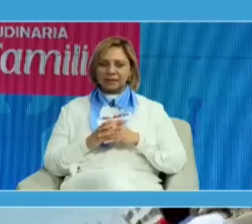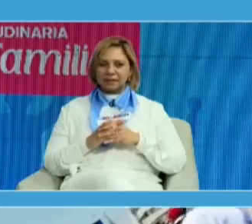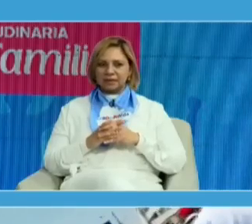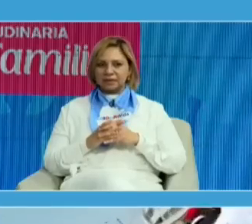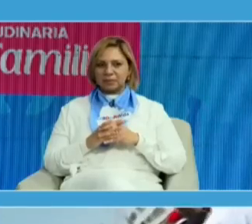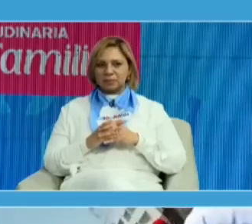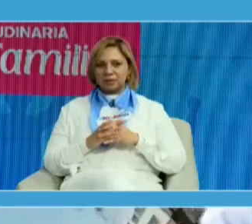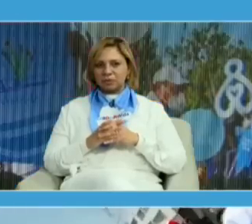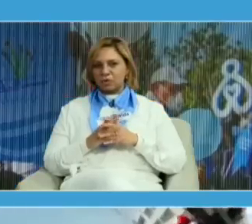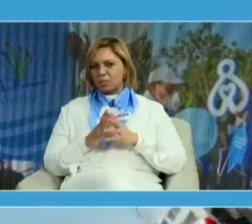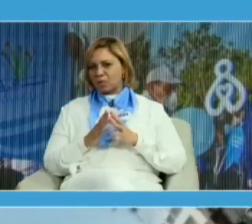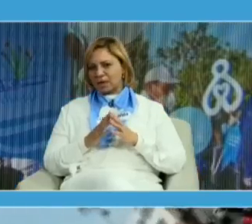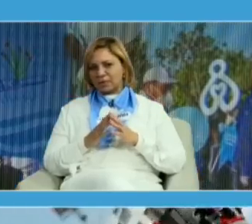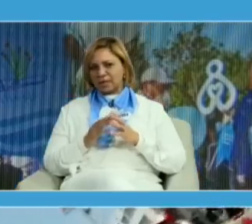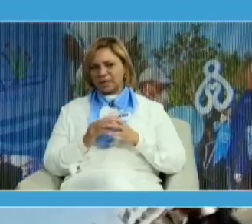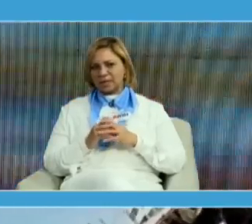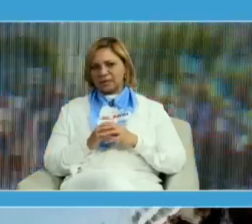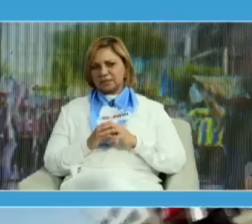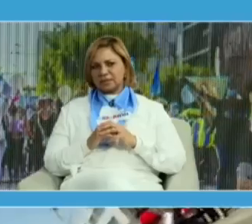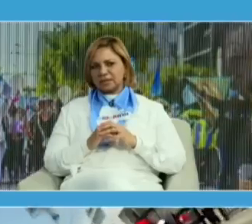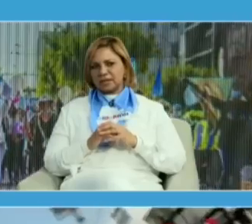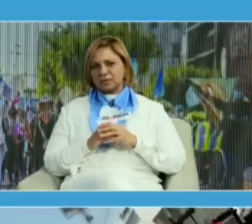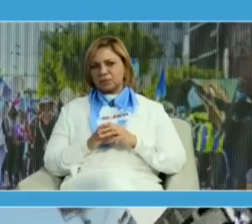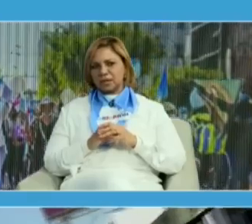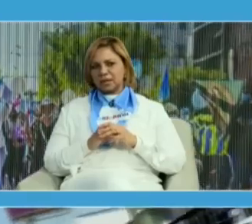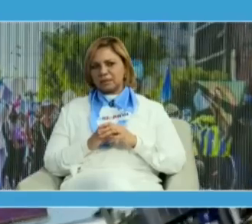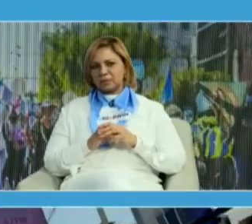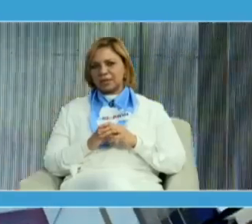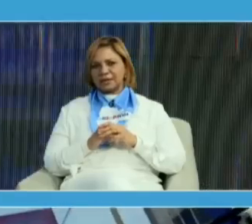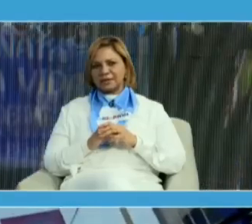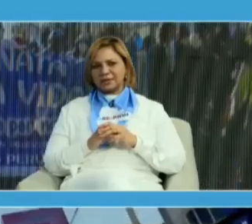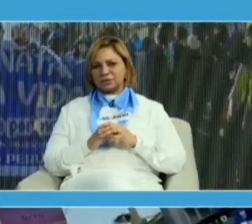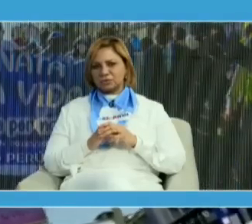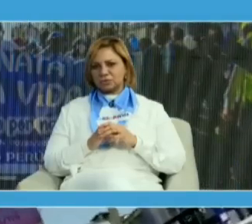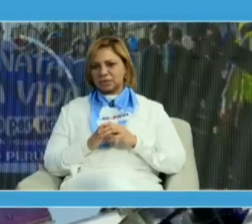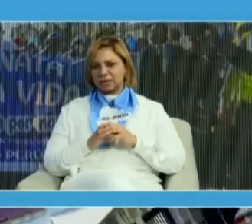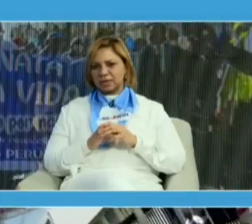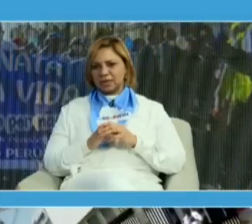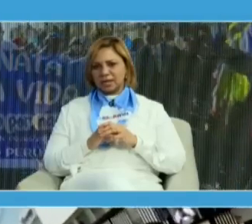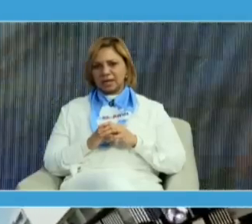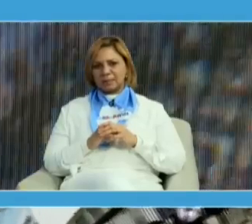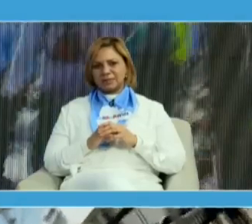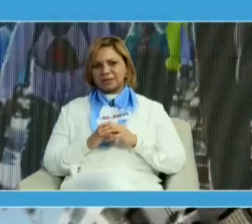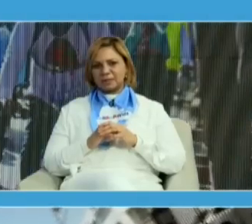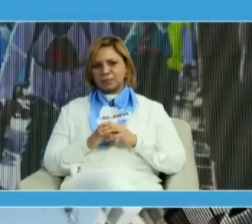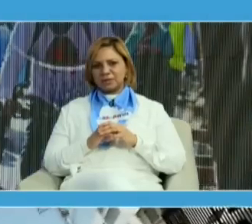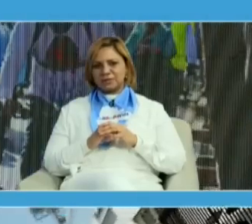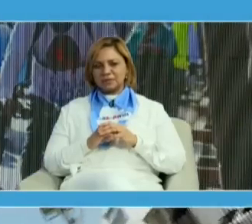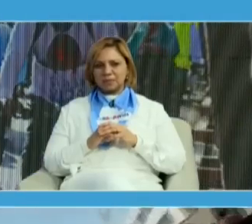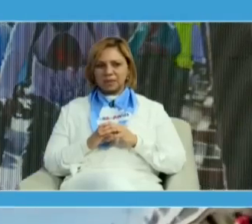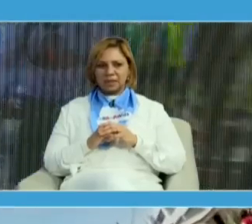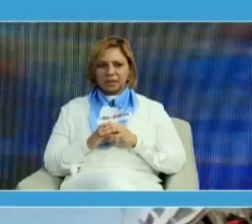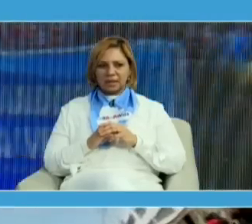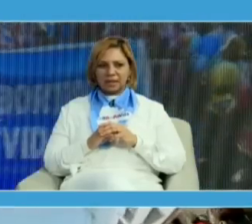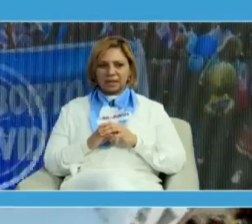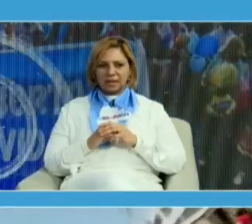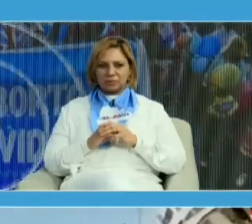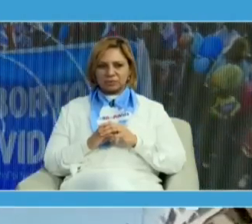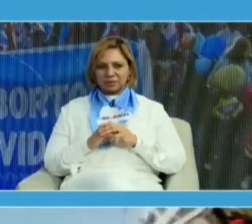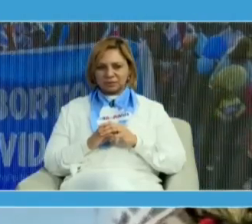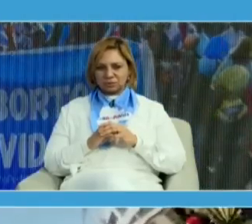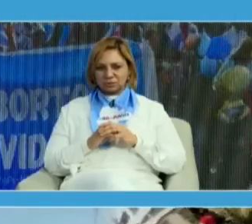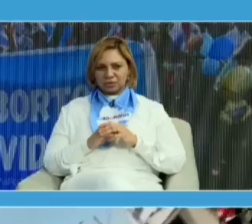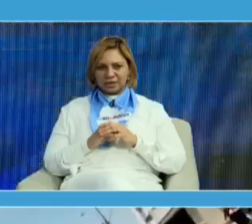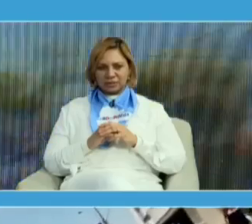Lamentablemente estamos viendo cómo la OEA se ha dedicado a violar derechos, a pasarle por encima a